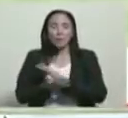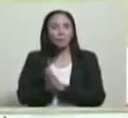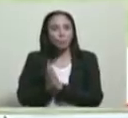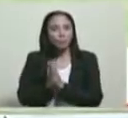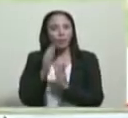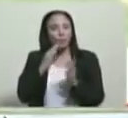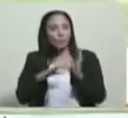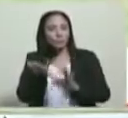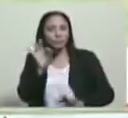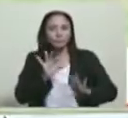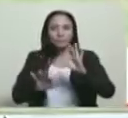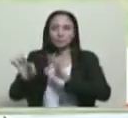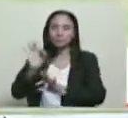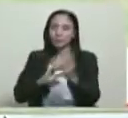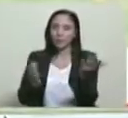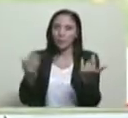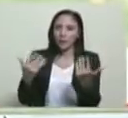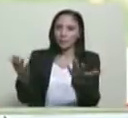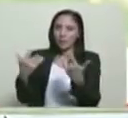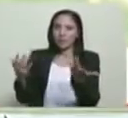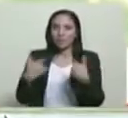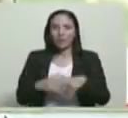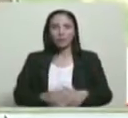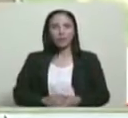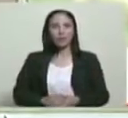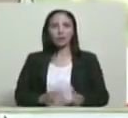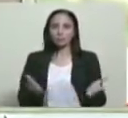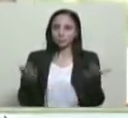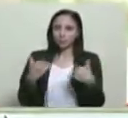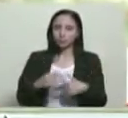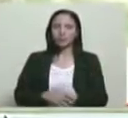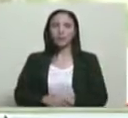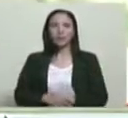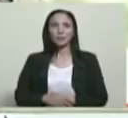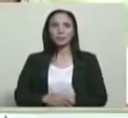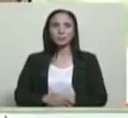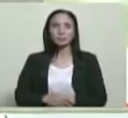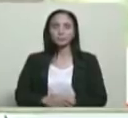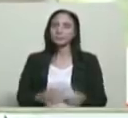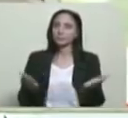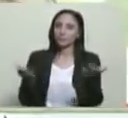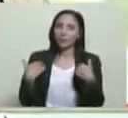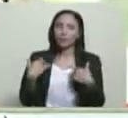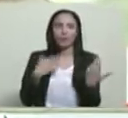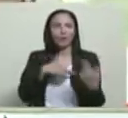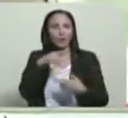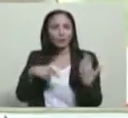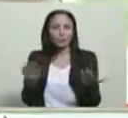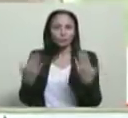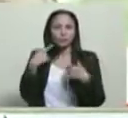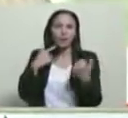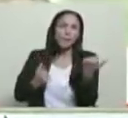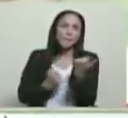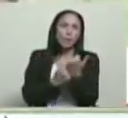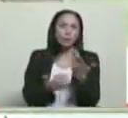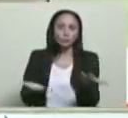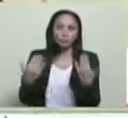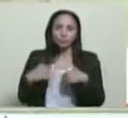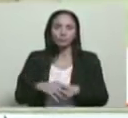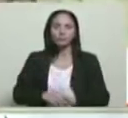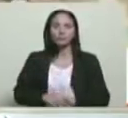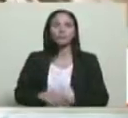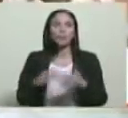los muchachos, a todos, y digámoslo. Vengan con la revolución, vengan con nosotros, vamos a ser patria,